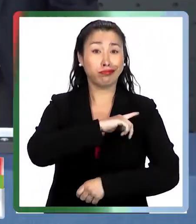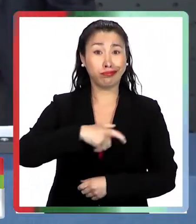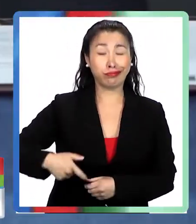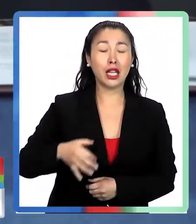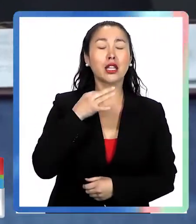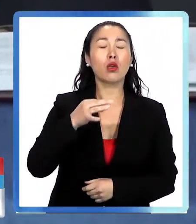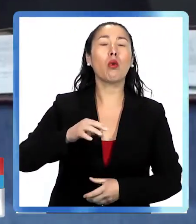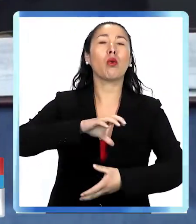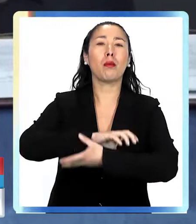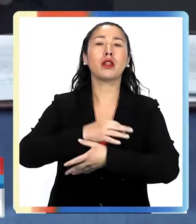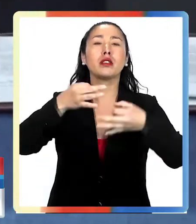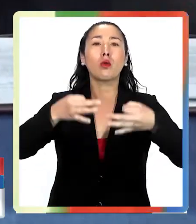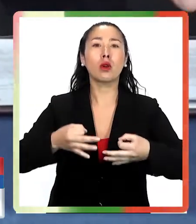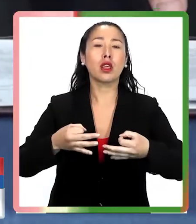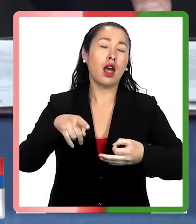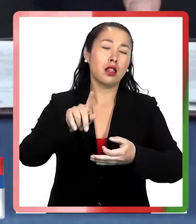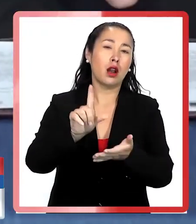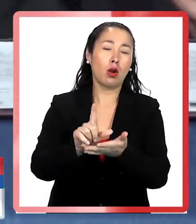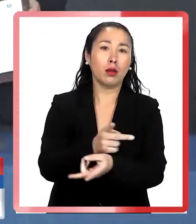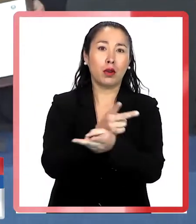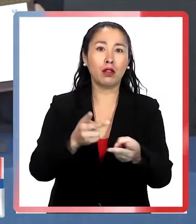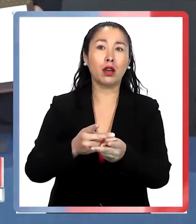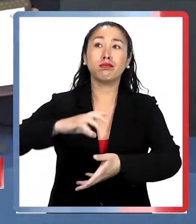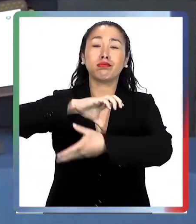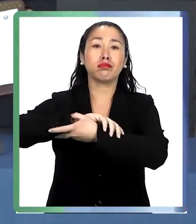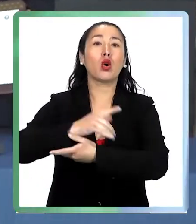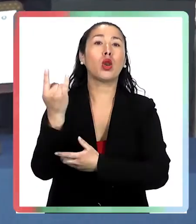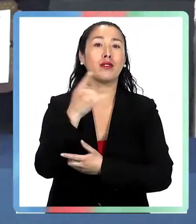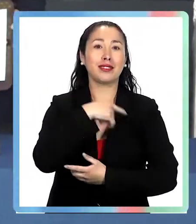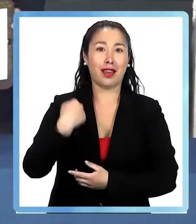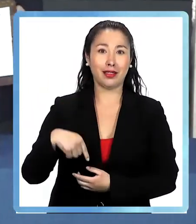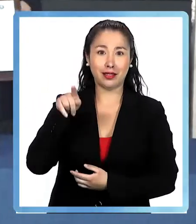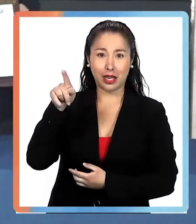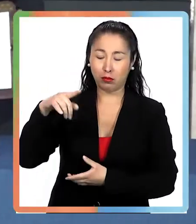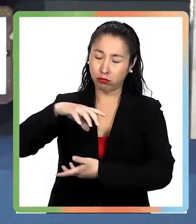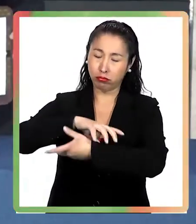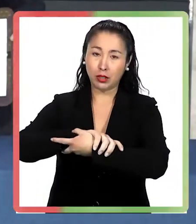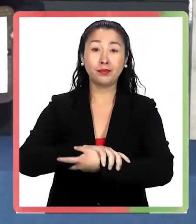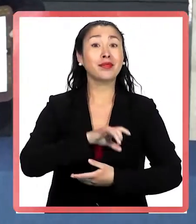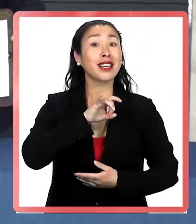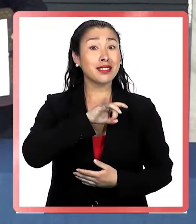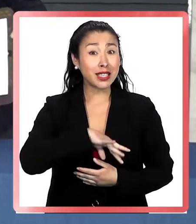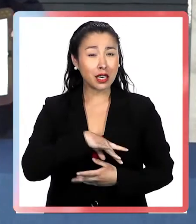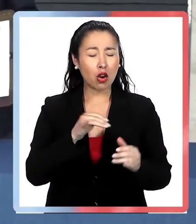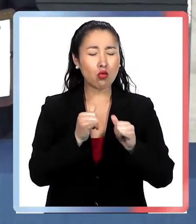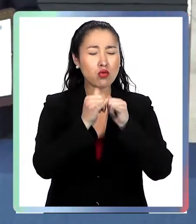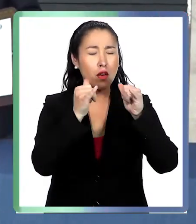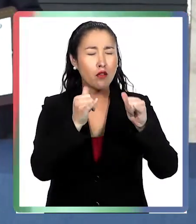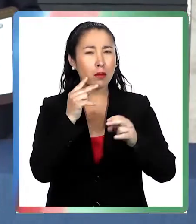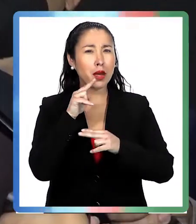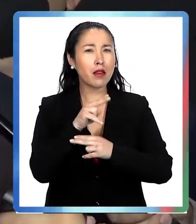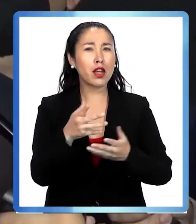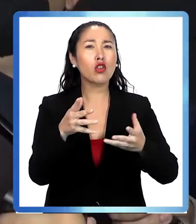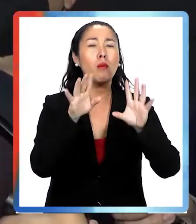firmó un convenio de seguridad pública con la Universidad China de Tsinghua. Chile tiene una forma de